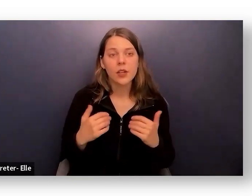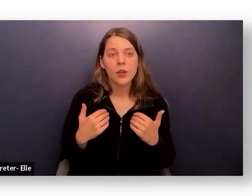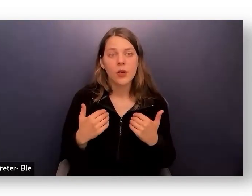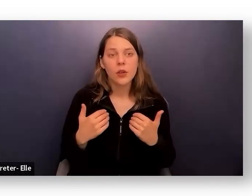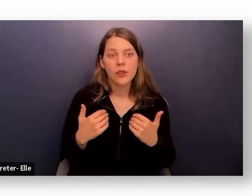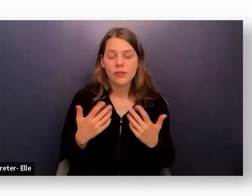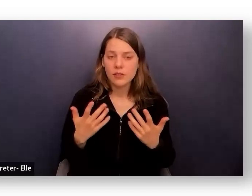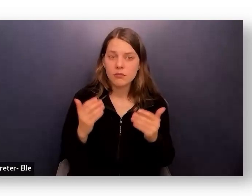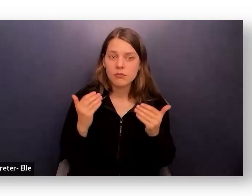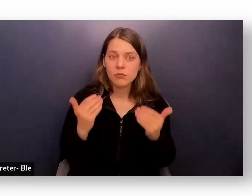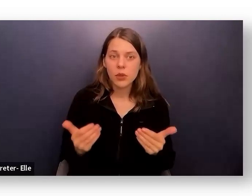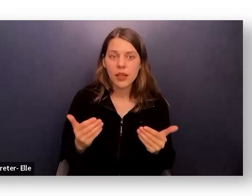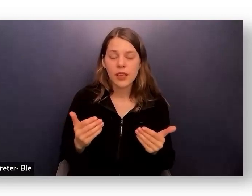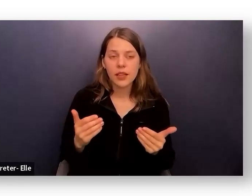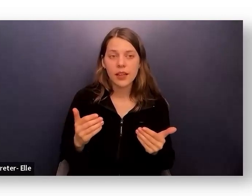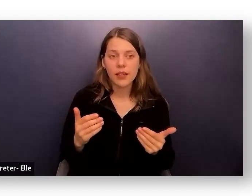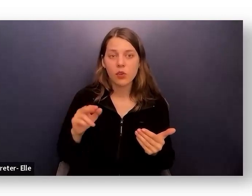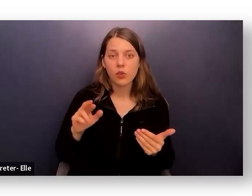se hace a niveles.